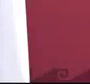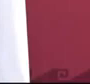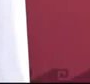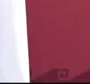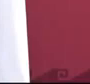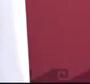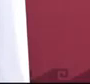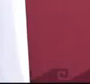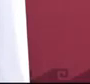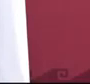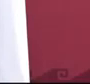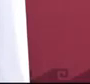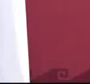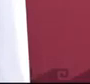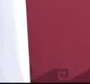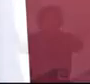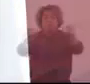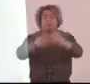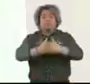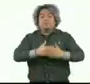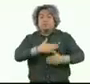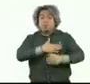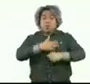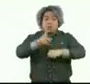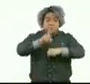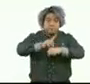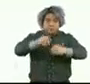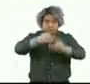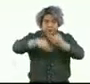todos, a todas, o tardes, ya no sé qué son, días todavía.